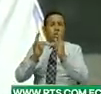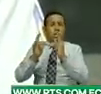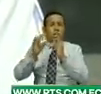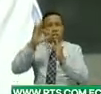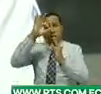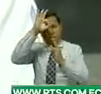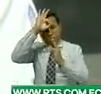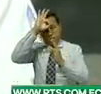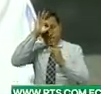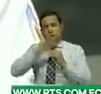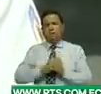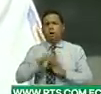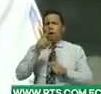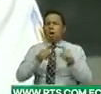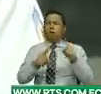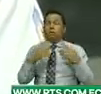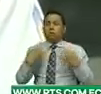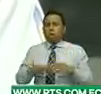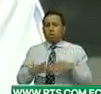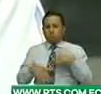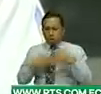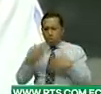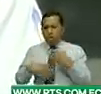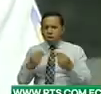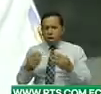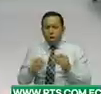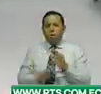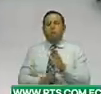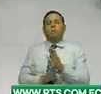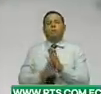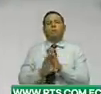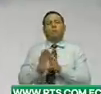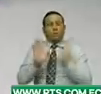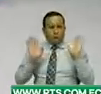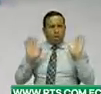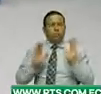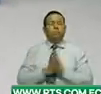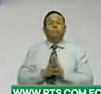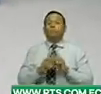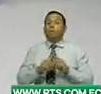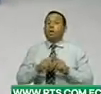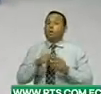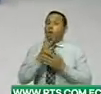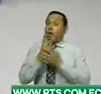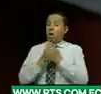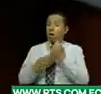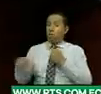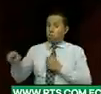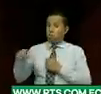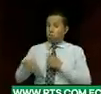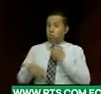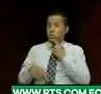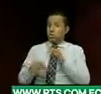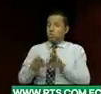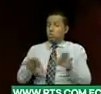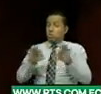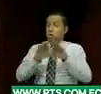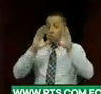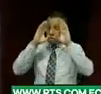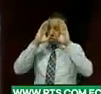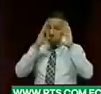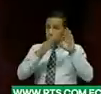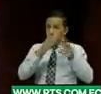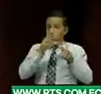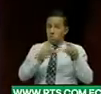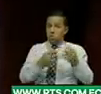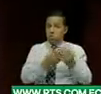severa, pero han salido favorablemente, pues han evolucionado bien. Ambos sostienen que hay que tener especial atención a estos síntomas, ya que